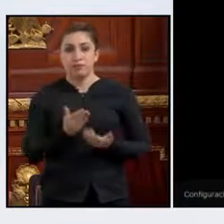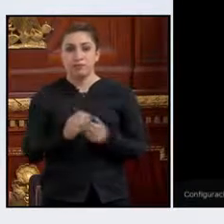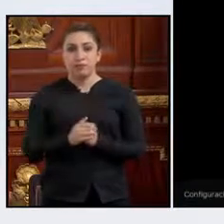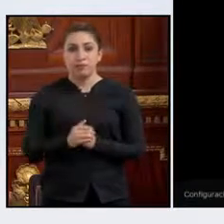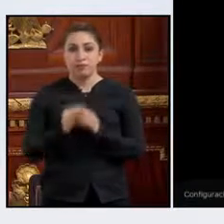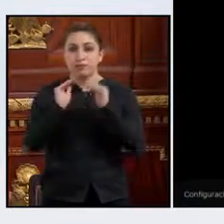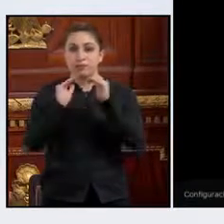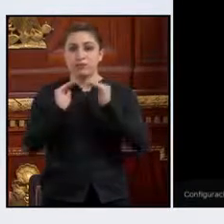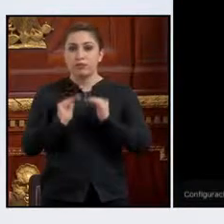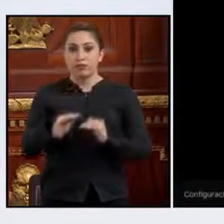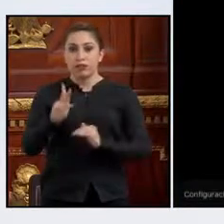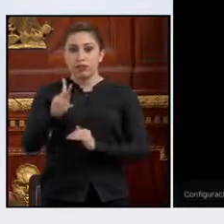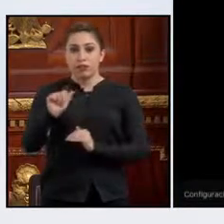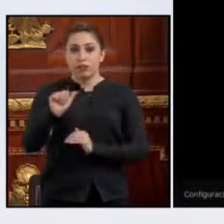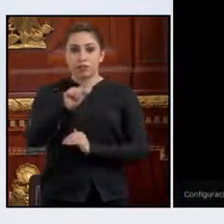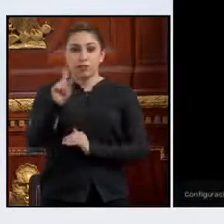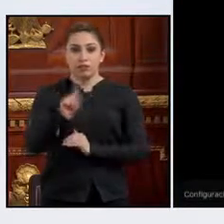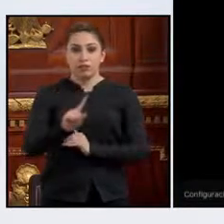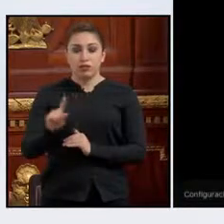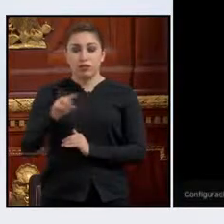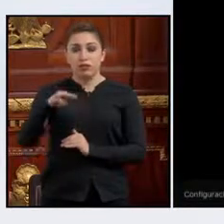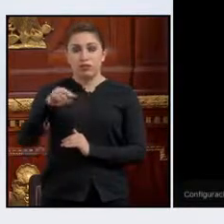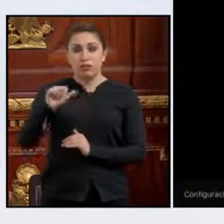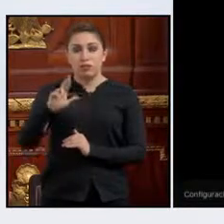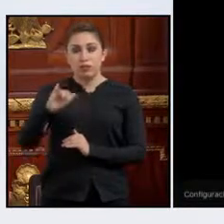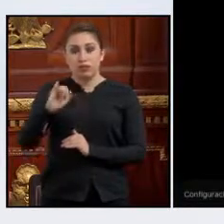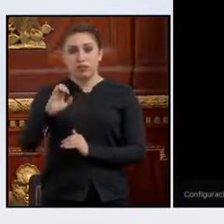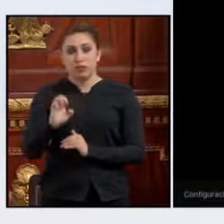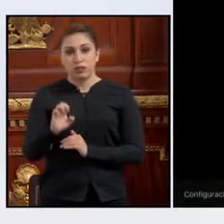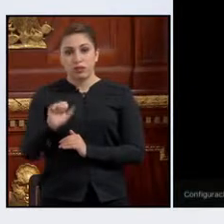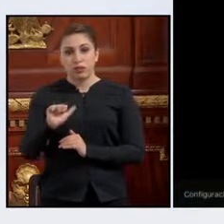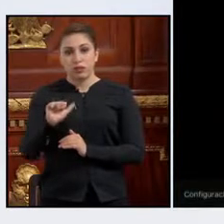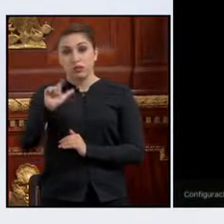Paz Reyes María de Lourdes. Presente.